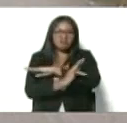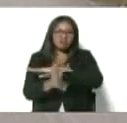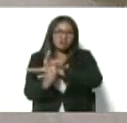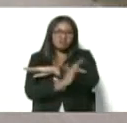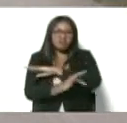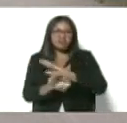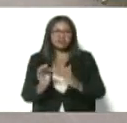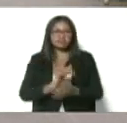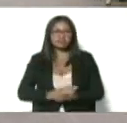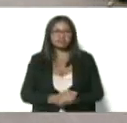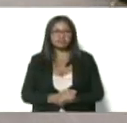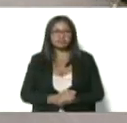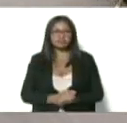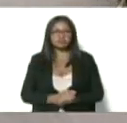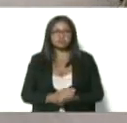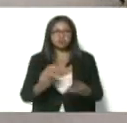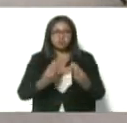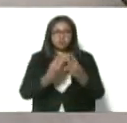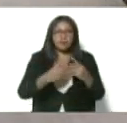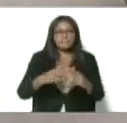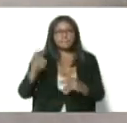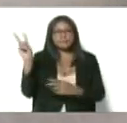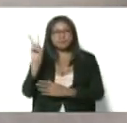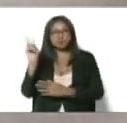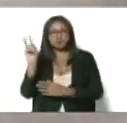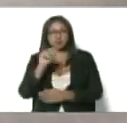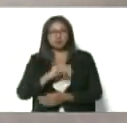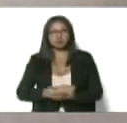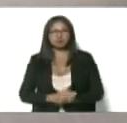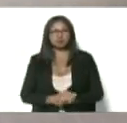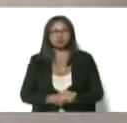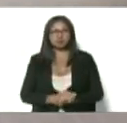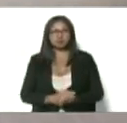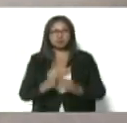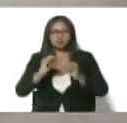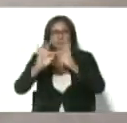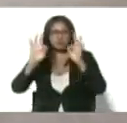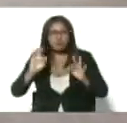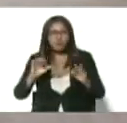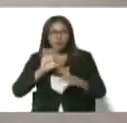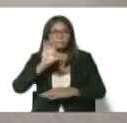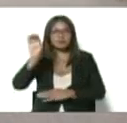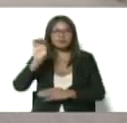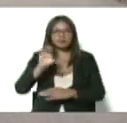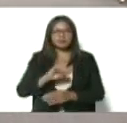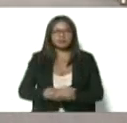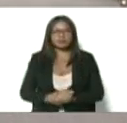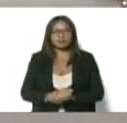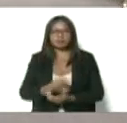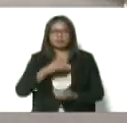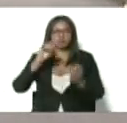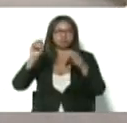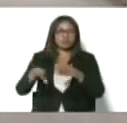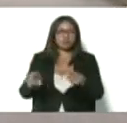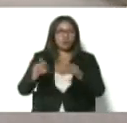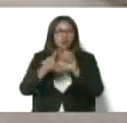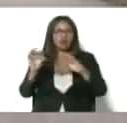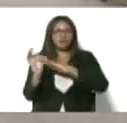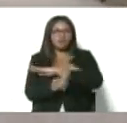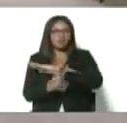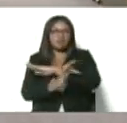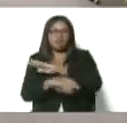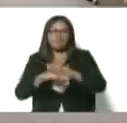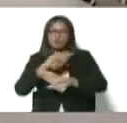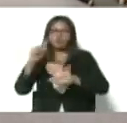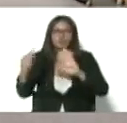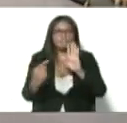de colombia con venezuela y con general con todos los países de la región abandonada la frontera totalmente no